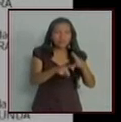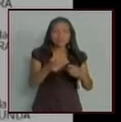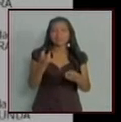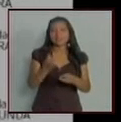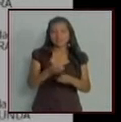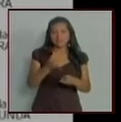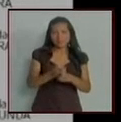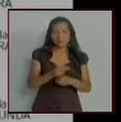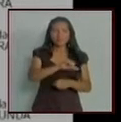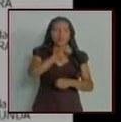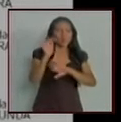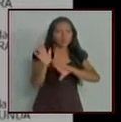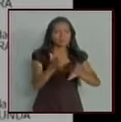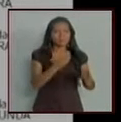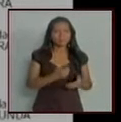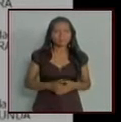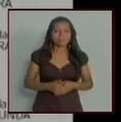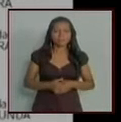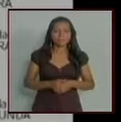la siguiente imagen.